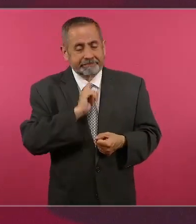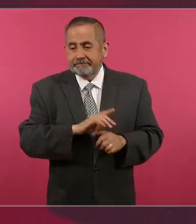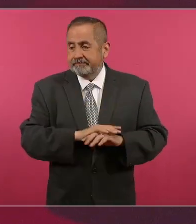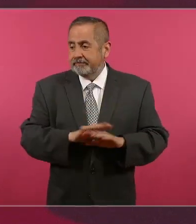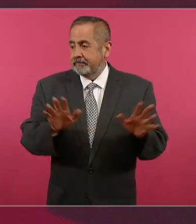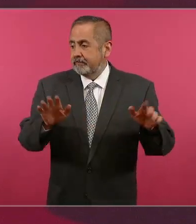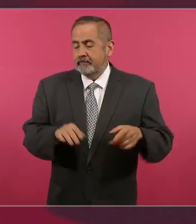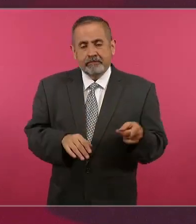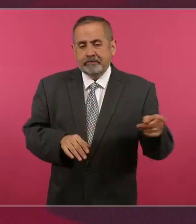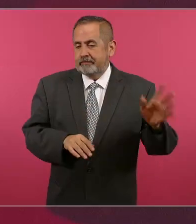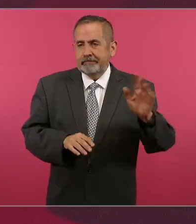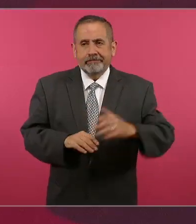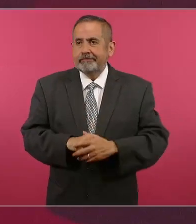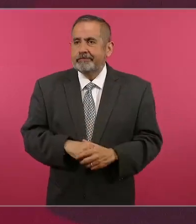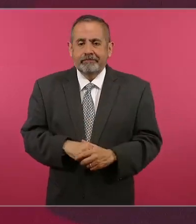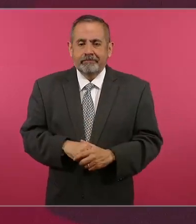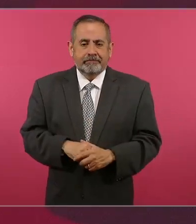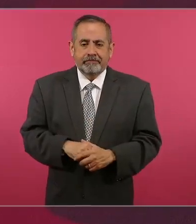es pura